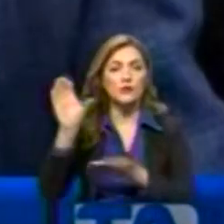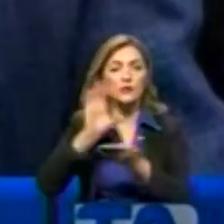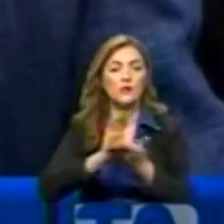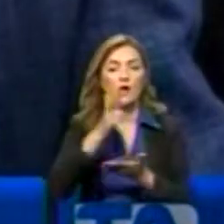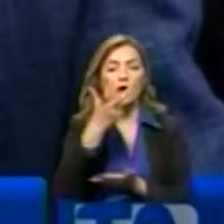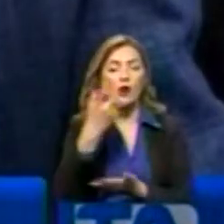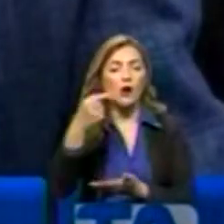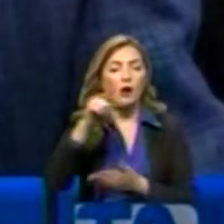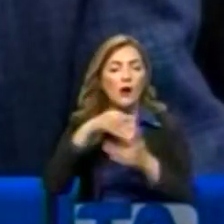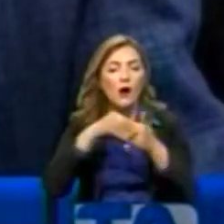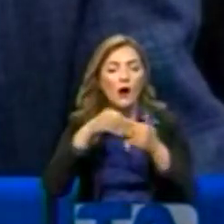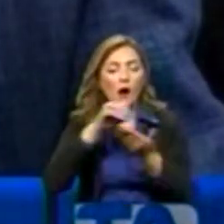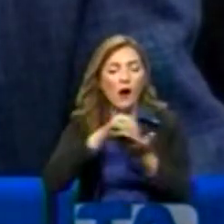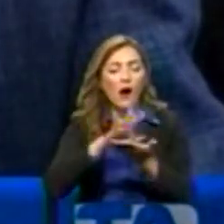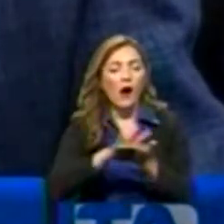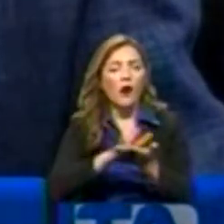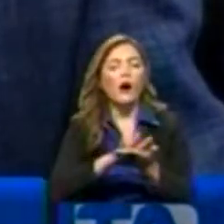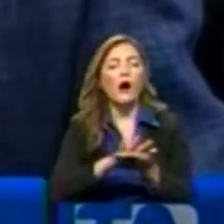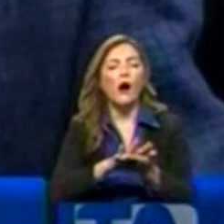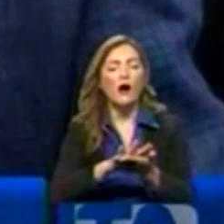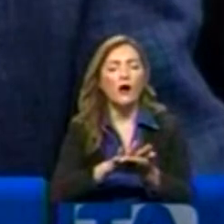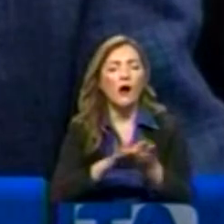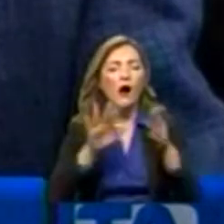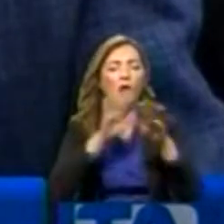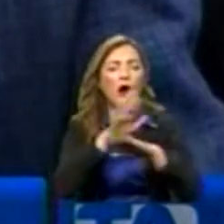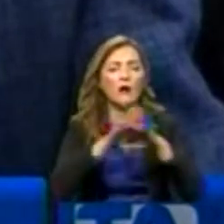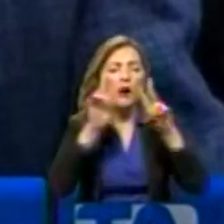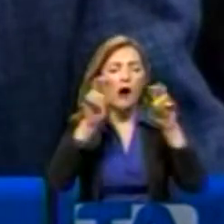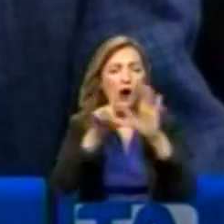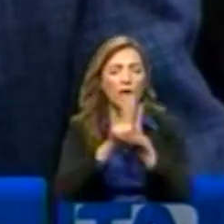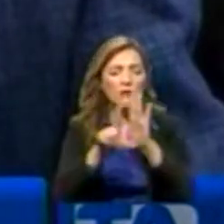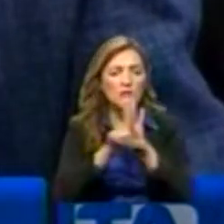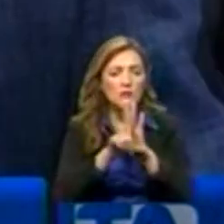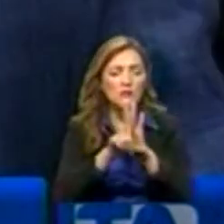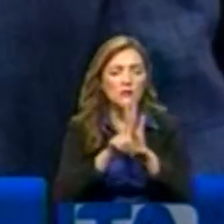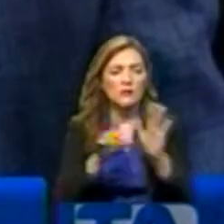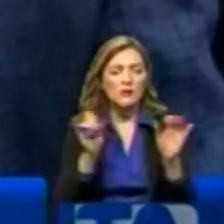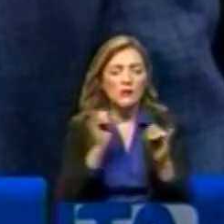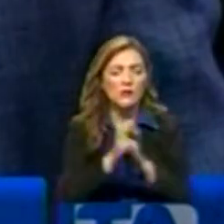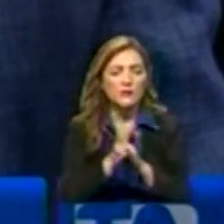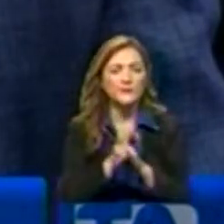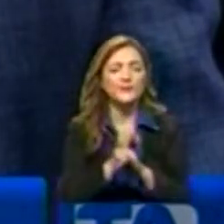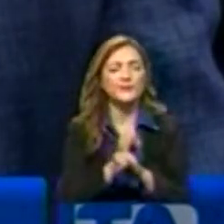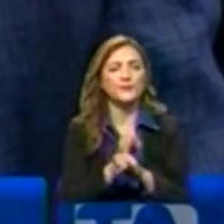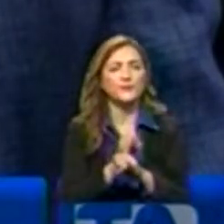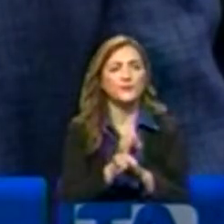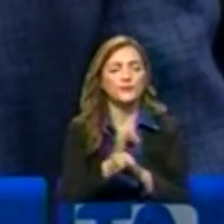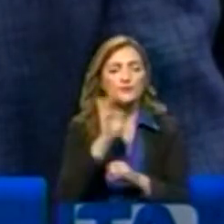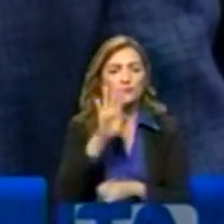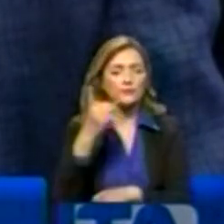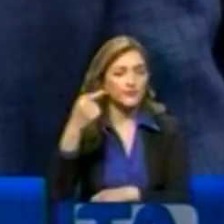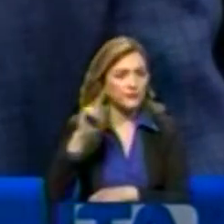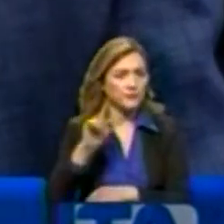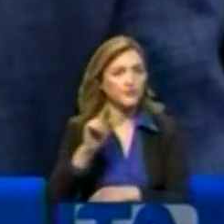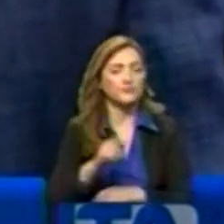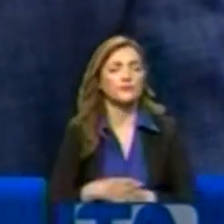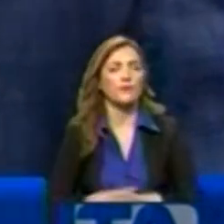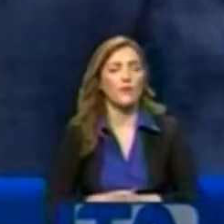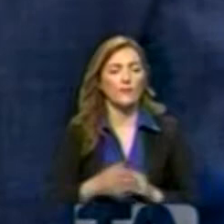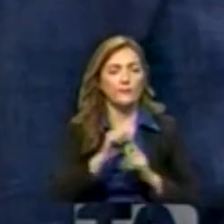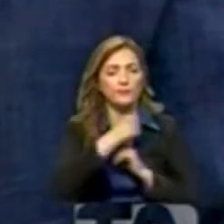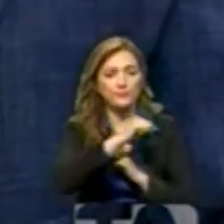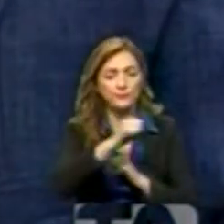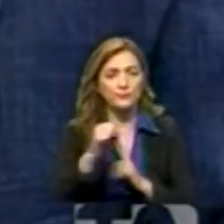Para la implementación dentro del Código Orgánico de Entidades, aproximadamente 4 millones de dólares. En